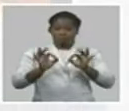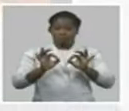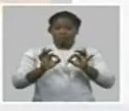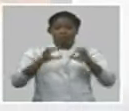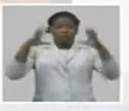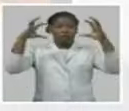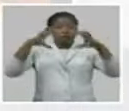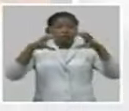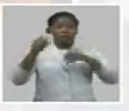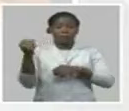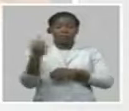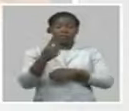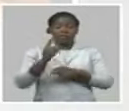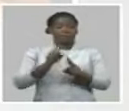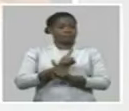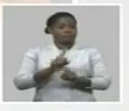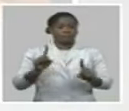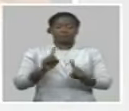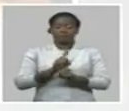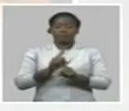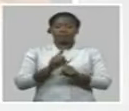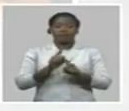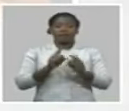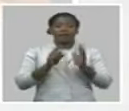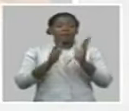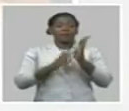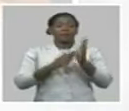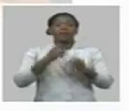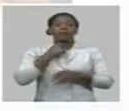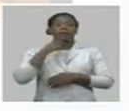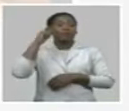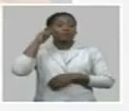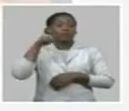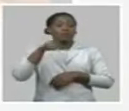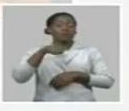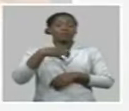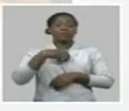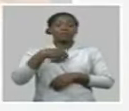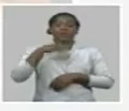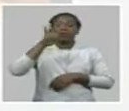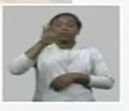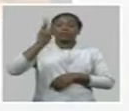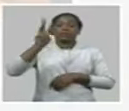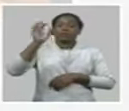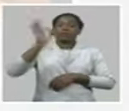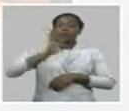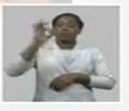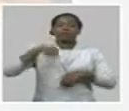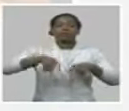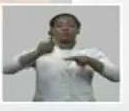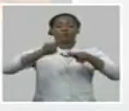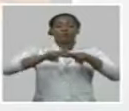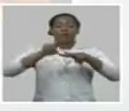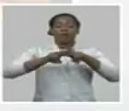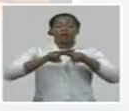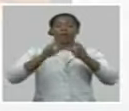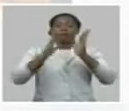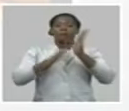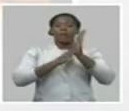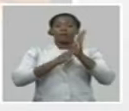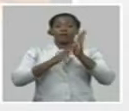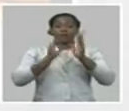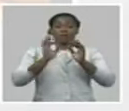lluvia de la capital en enero y febrero acumula 43 por ciento a la habana y en el mes de mayo sólo acumula un